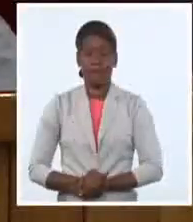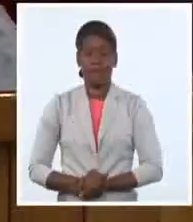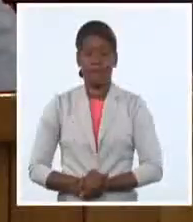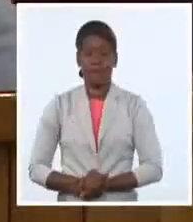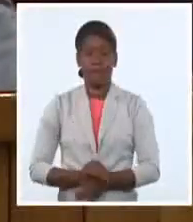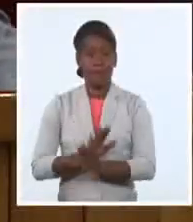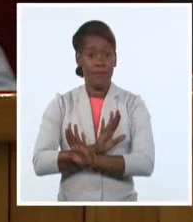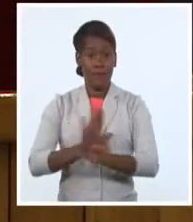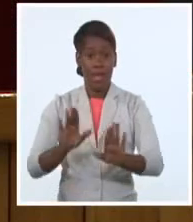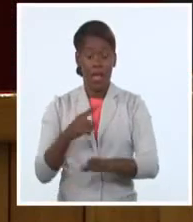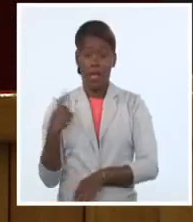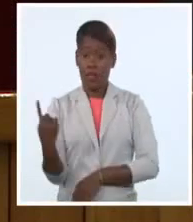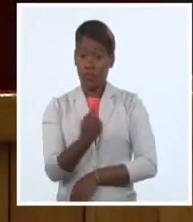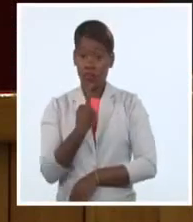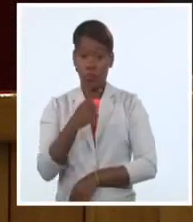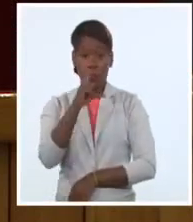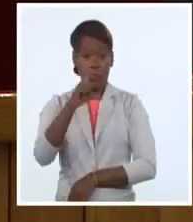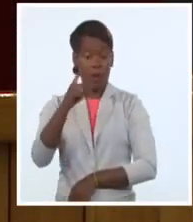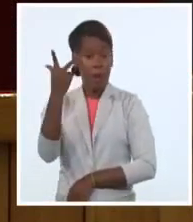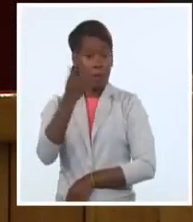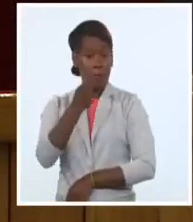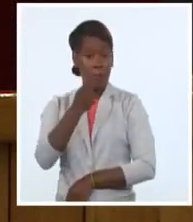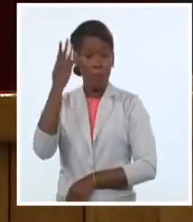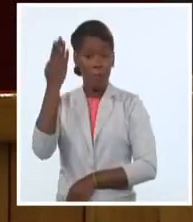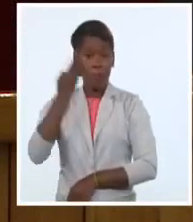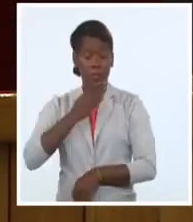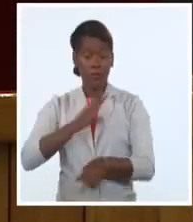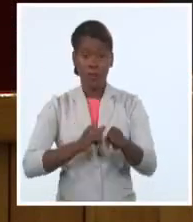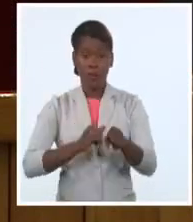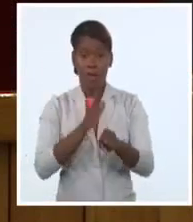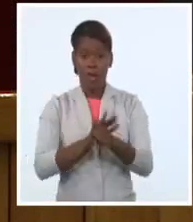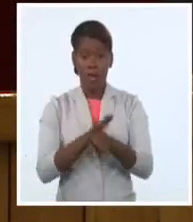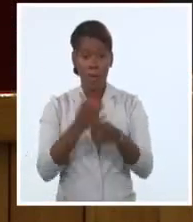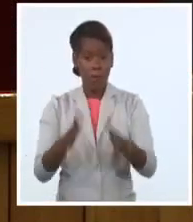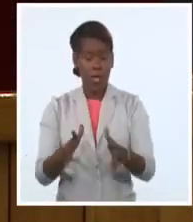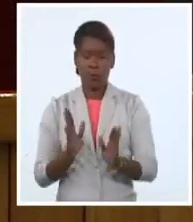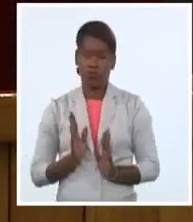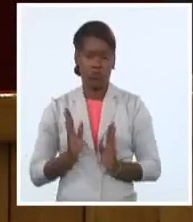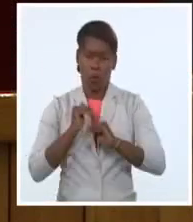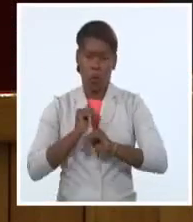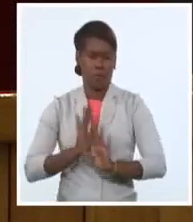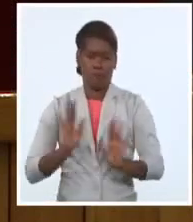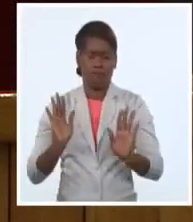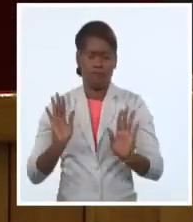Ya estamos vacunados contra la COVID y contra el miedo lo hemos estado siempre.